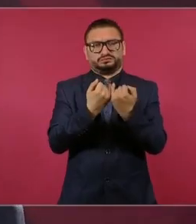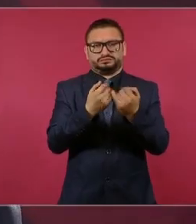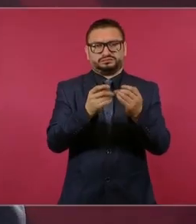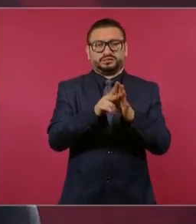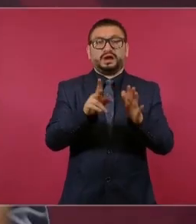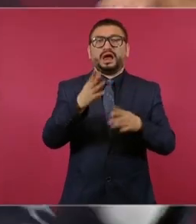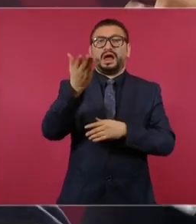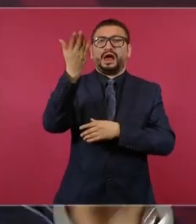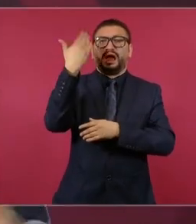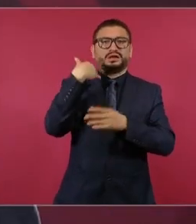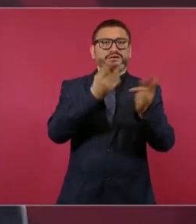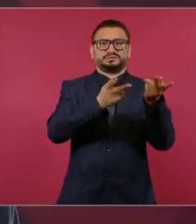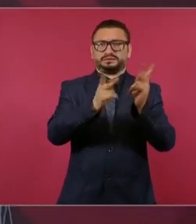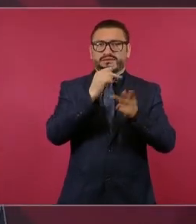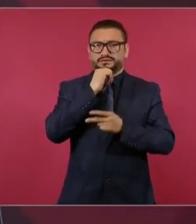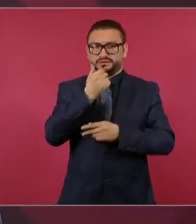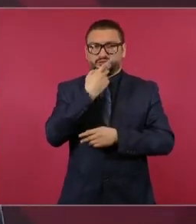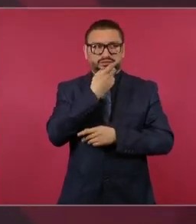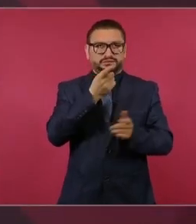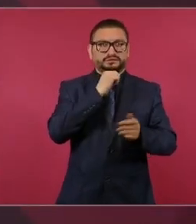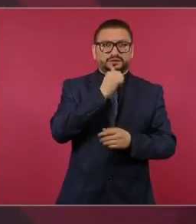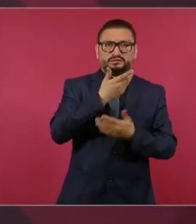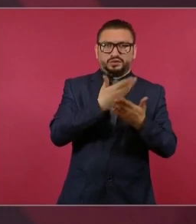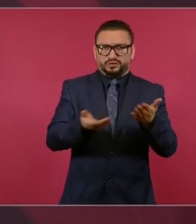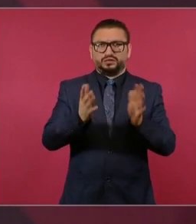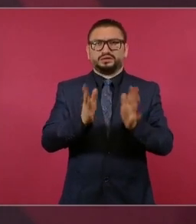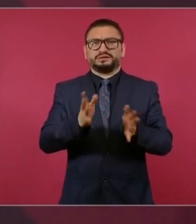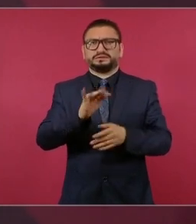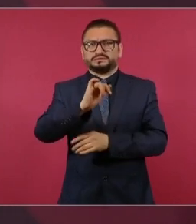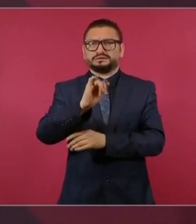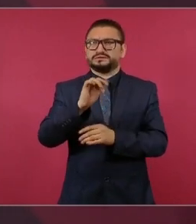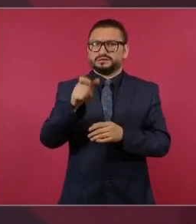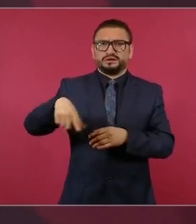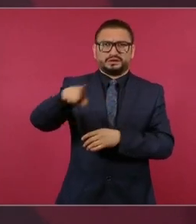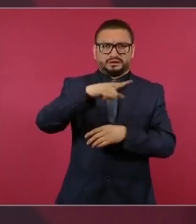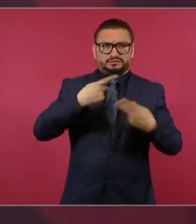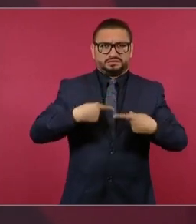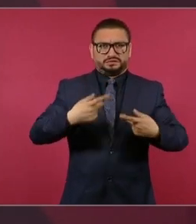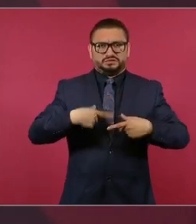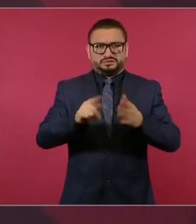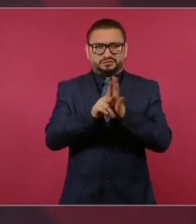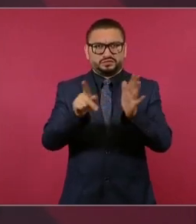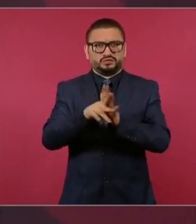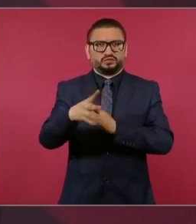hablaba del tema, pero ahora sí. ¿Cómo periodistas de